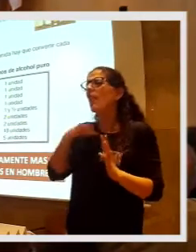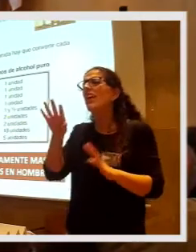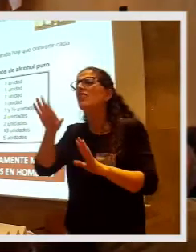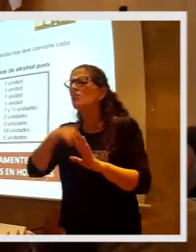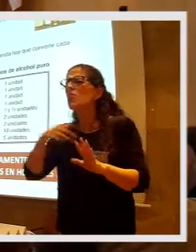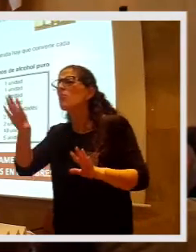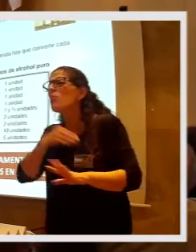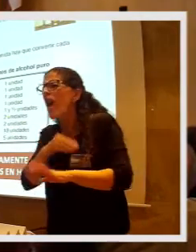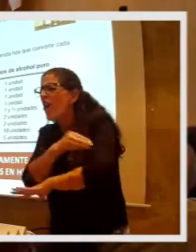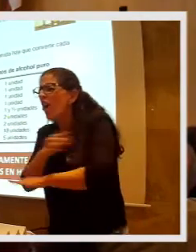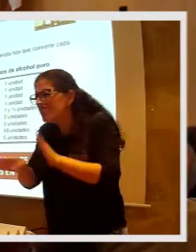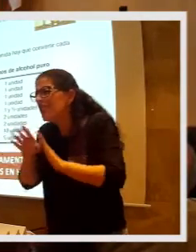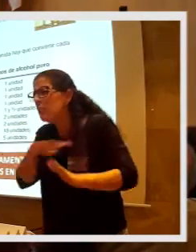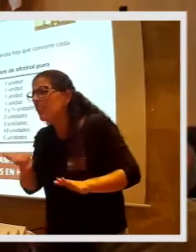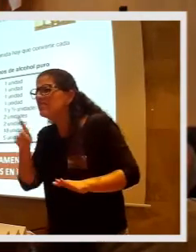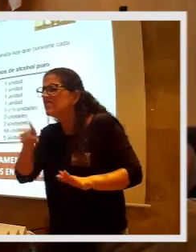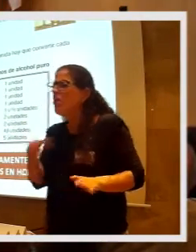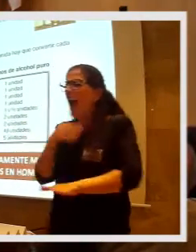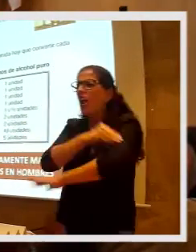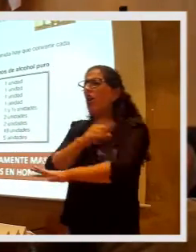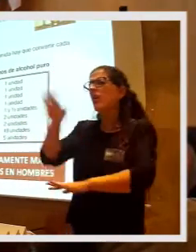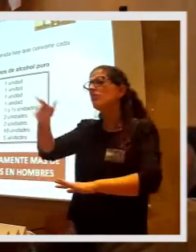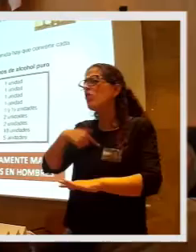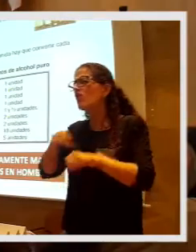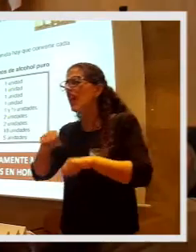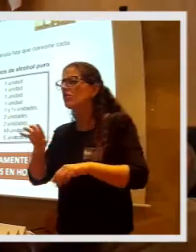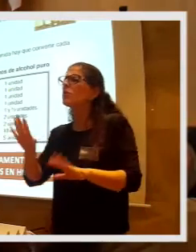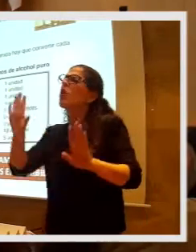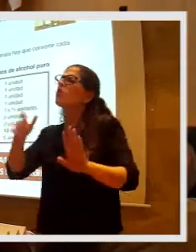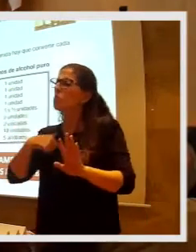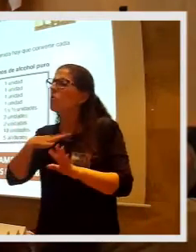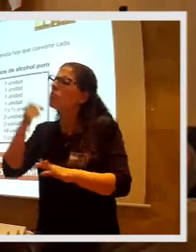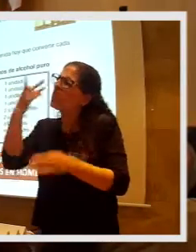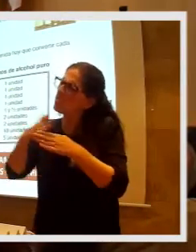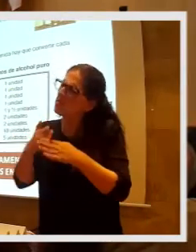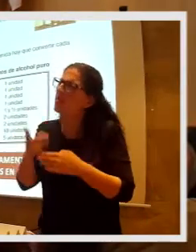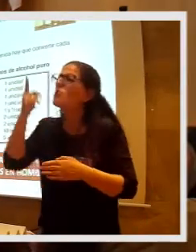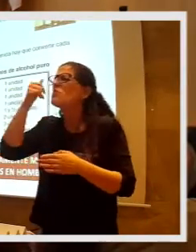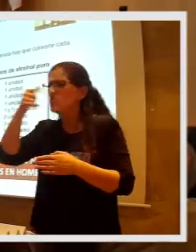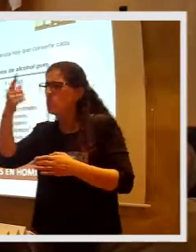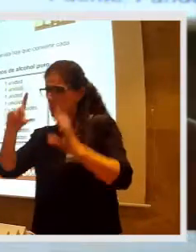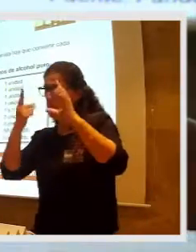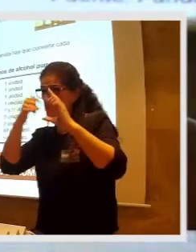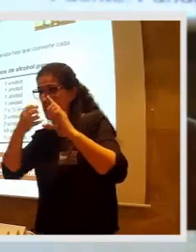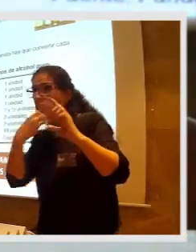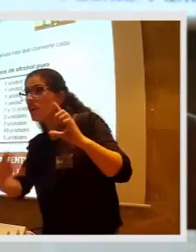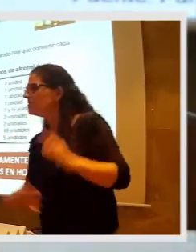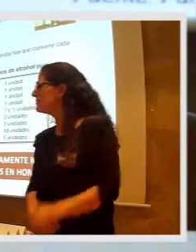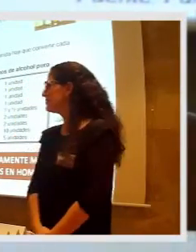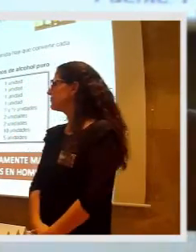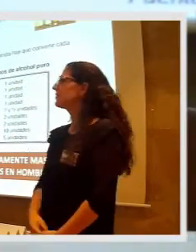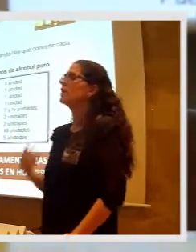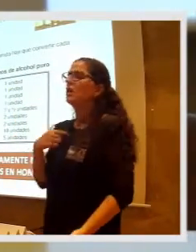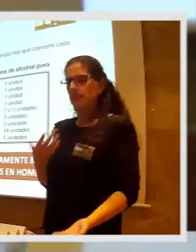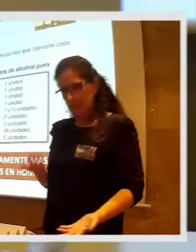han tenido un infarto o han tenido un derrame, pero, don Enrique, ¿puedo tomarme una cervecita, una copa de vino? Sí,